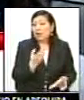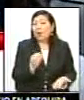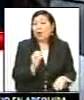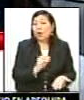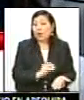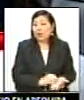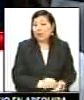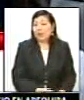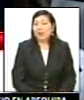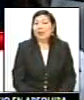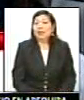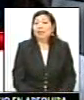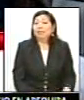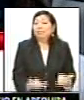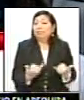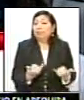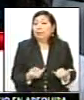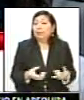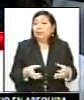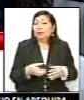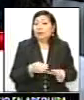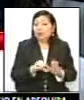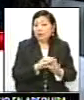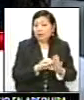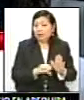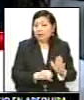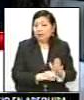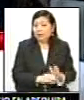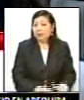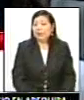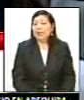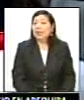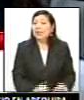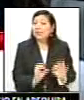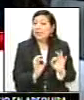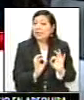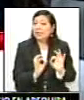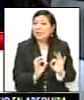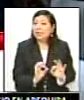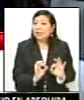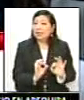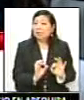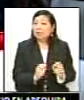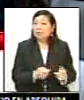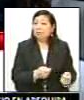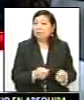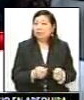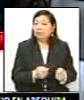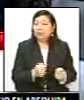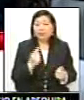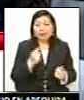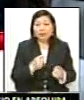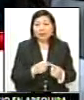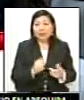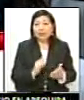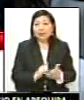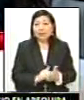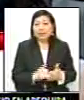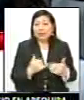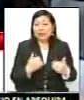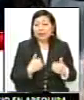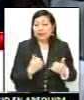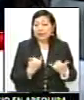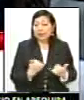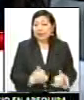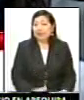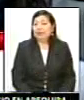Nuevamente señalando que en esta subcomisión de acusaciones constitucionales siempre se ha manejado con la objetividad que merece este